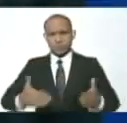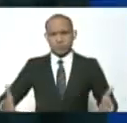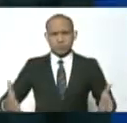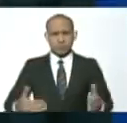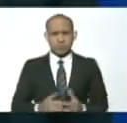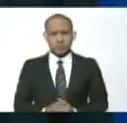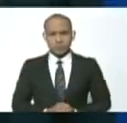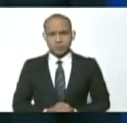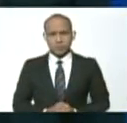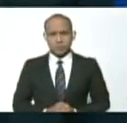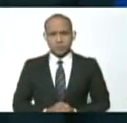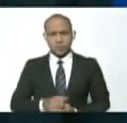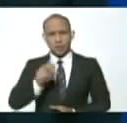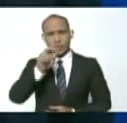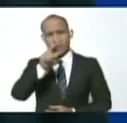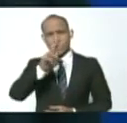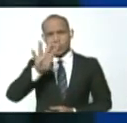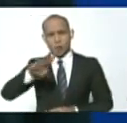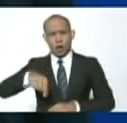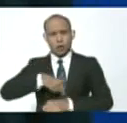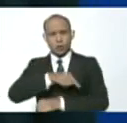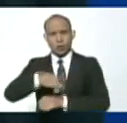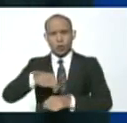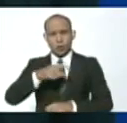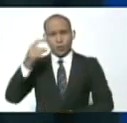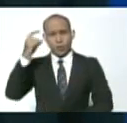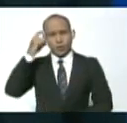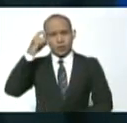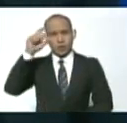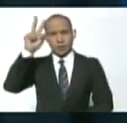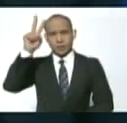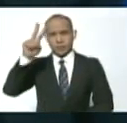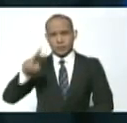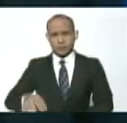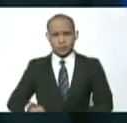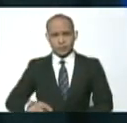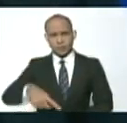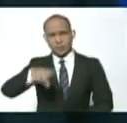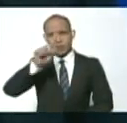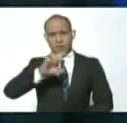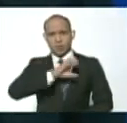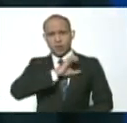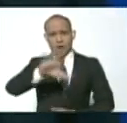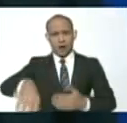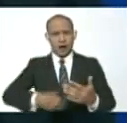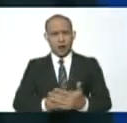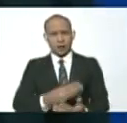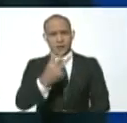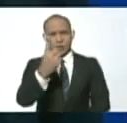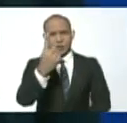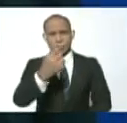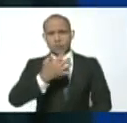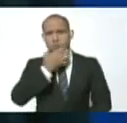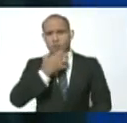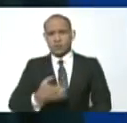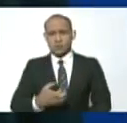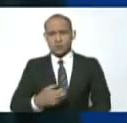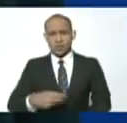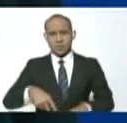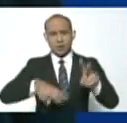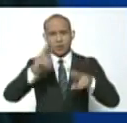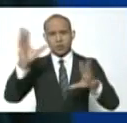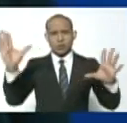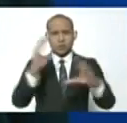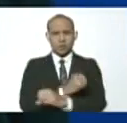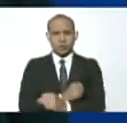las 24 horas del día desde el primero de enero hasta el 31 de diciembre a las 12 de la noche